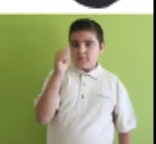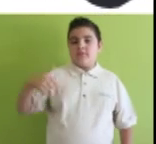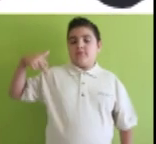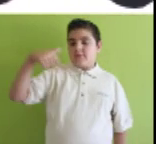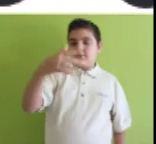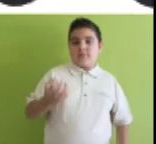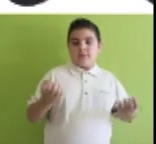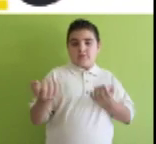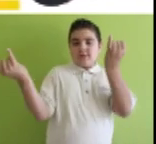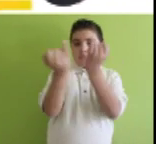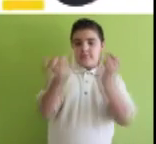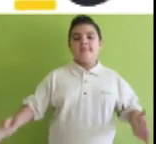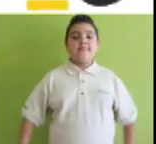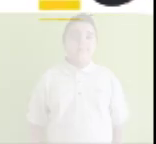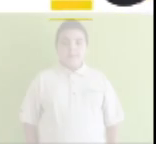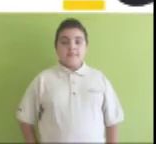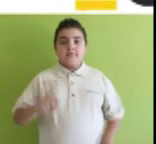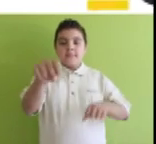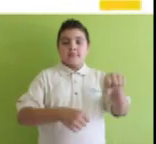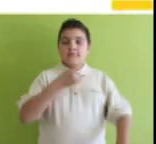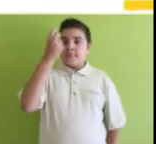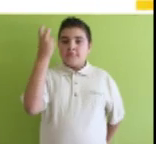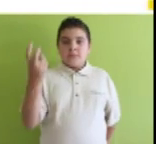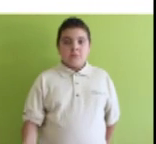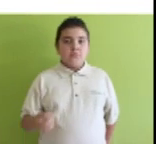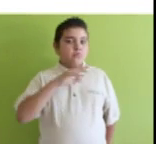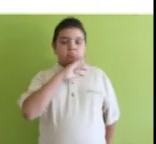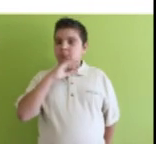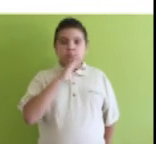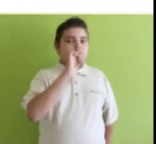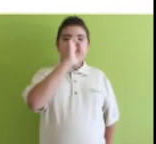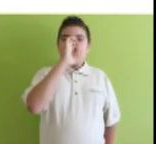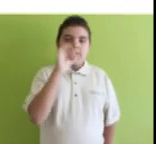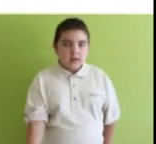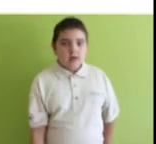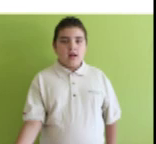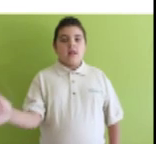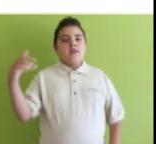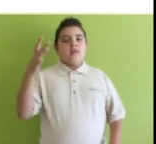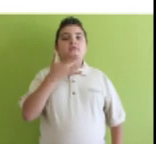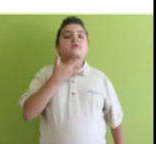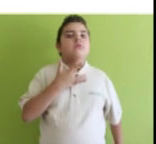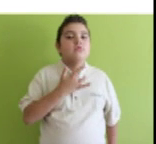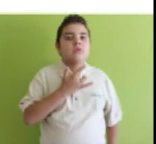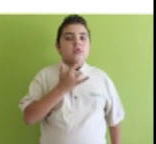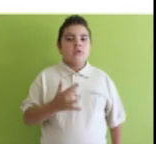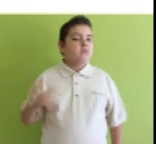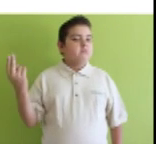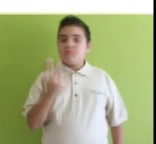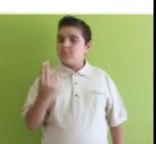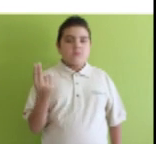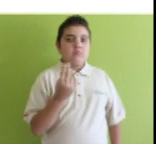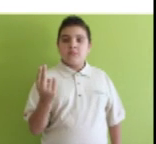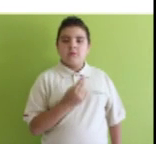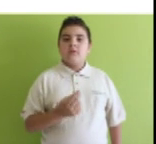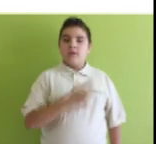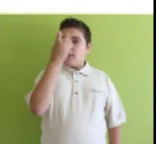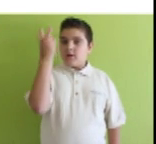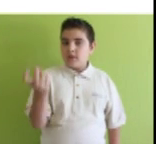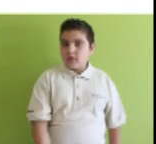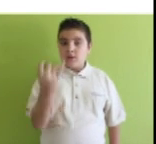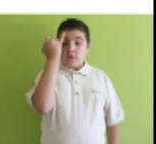Caminar es la opción más sana y económica para moverte en la ciudad. Cuando la distancia sea corta y el clima agradable,